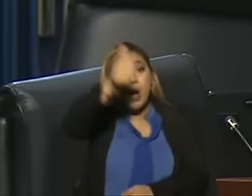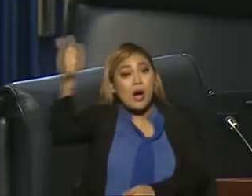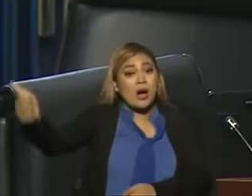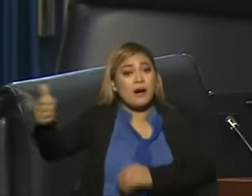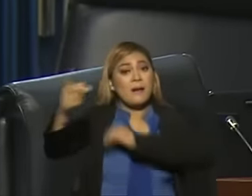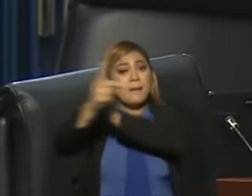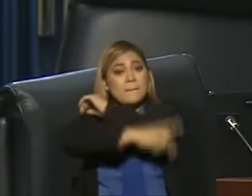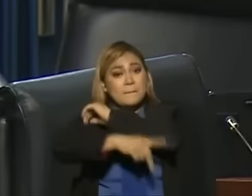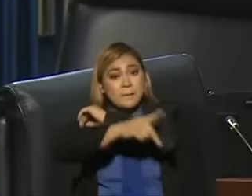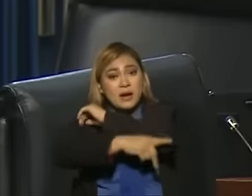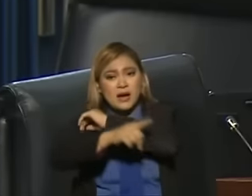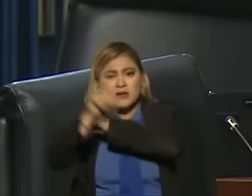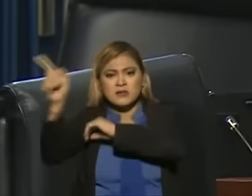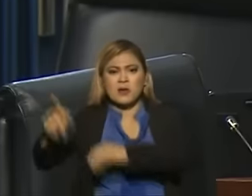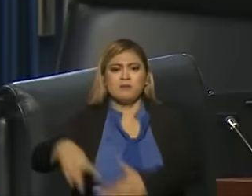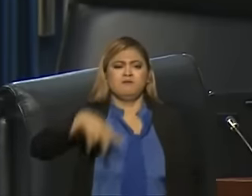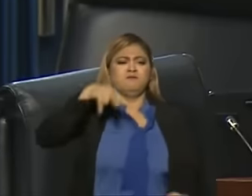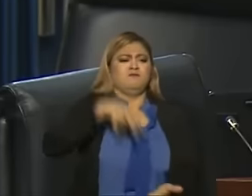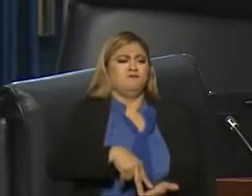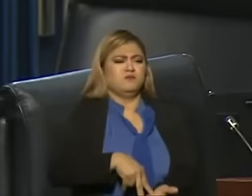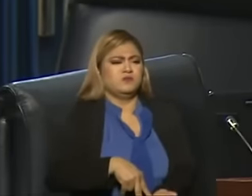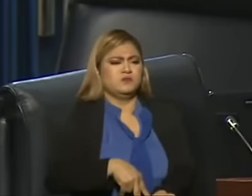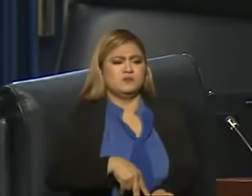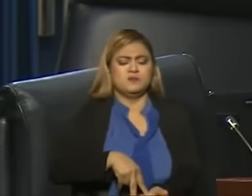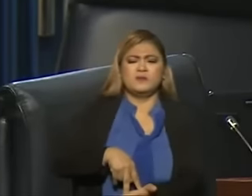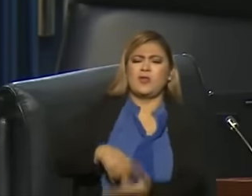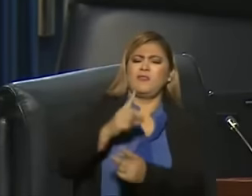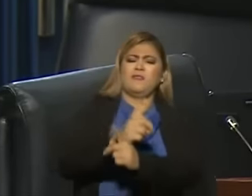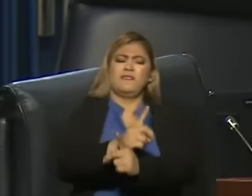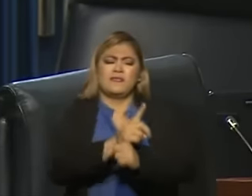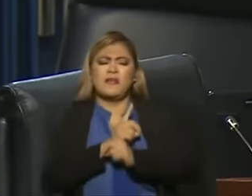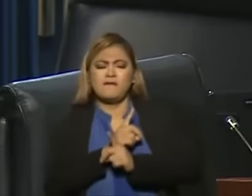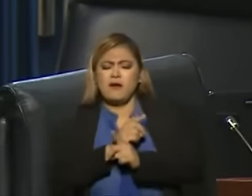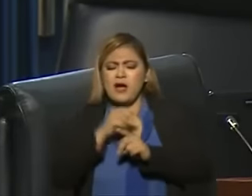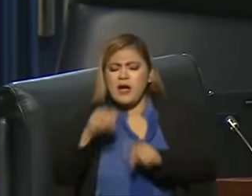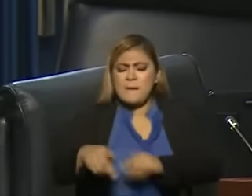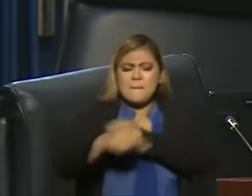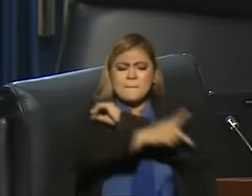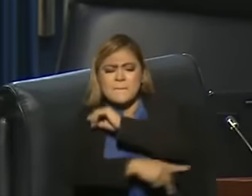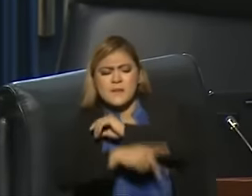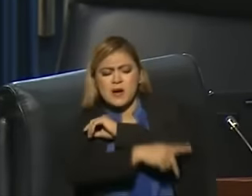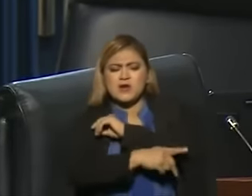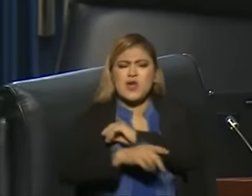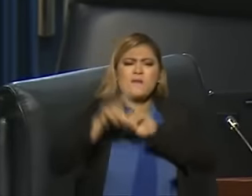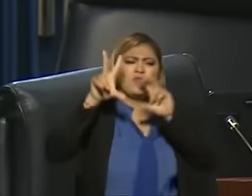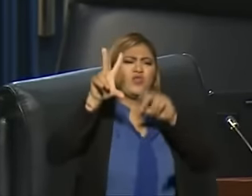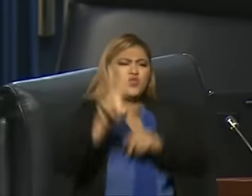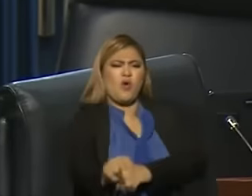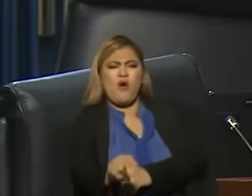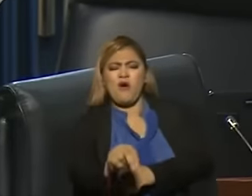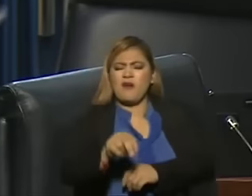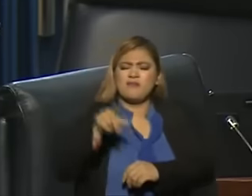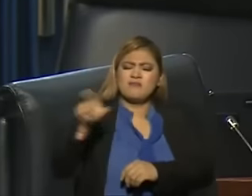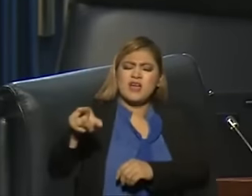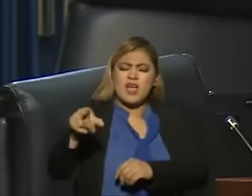se pararon firme en defender que no hubiera minería en cielo abierto